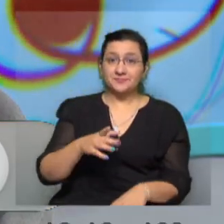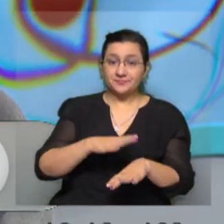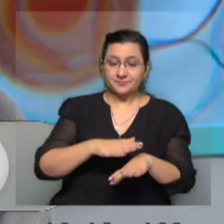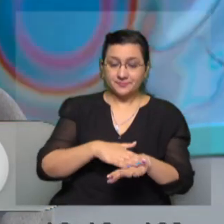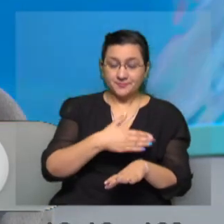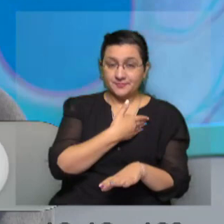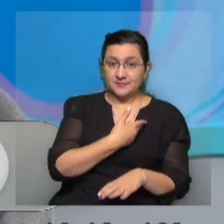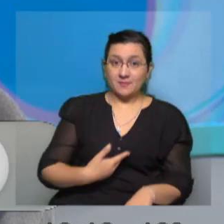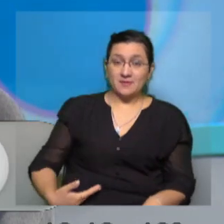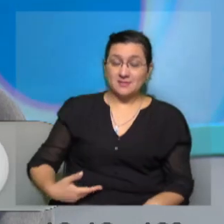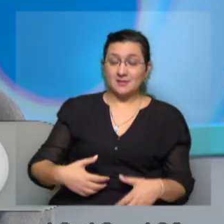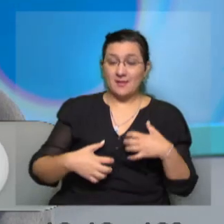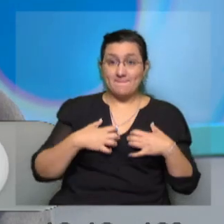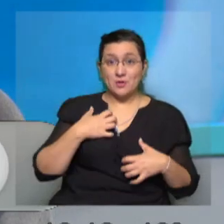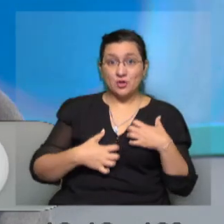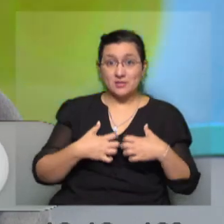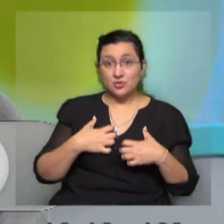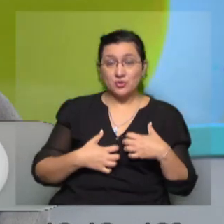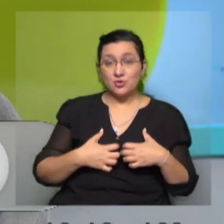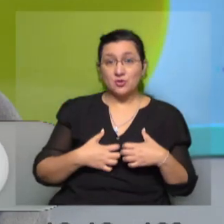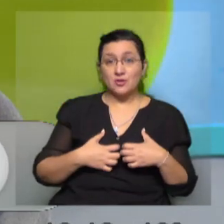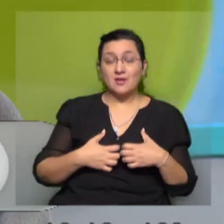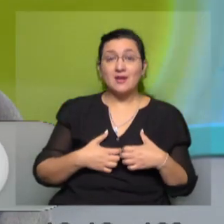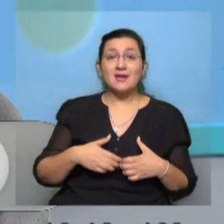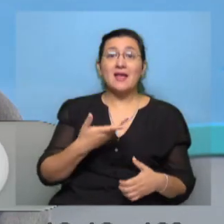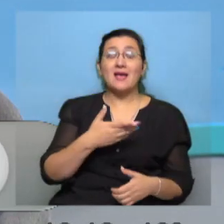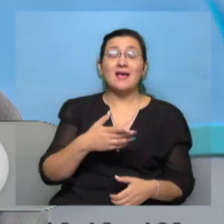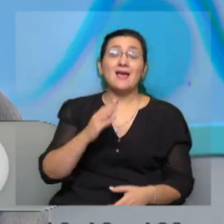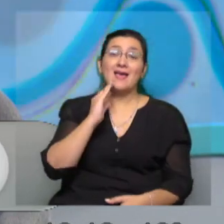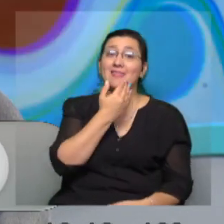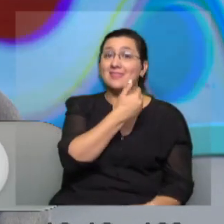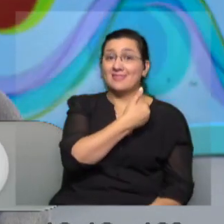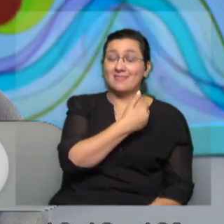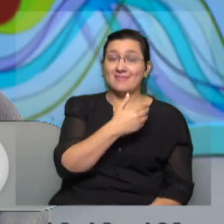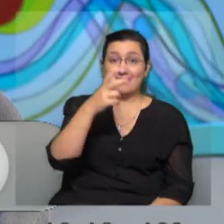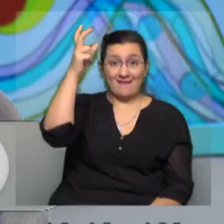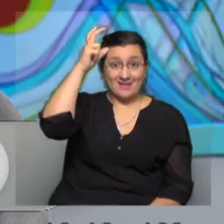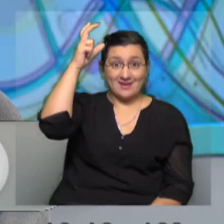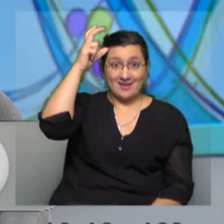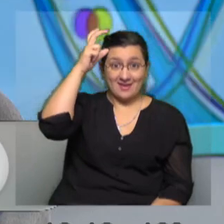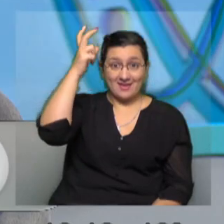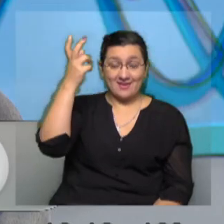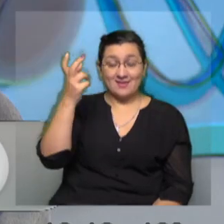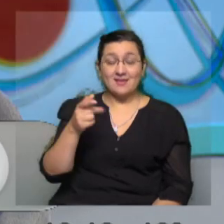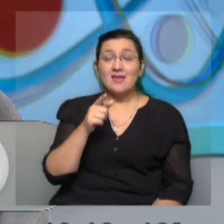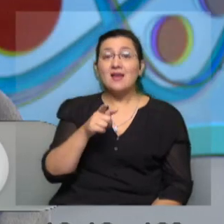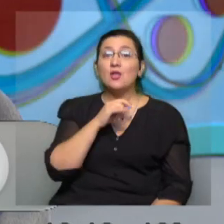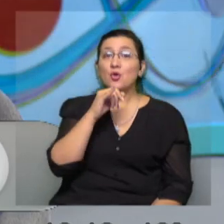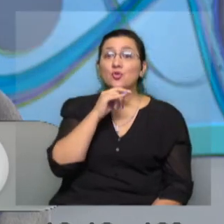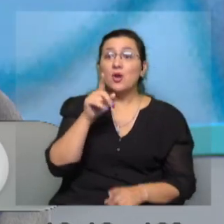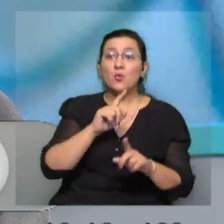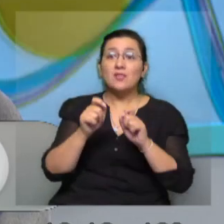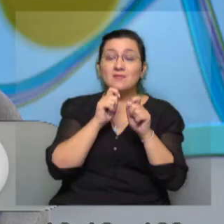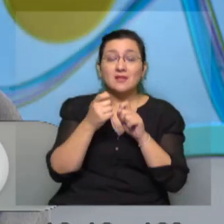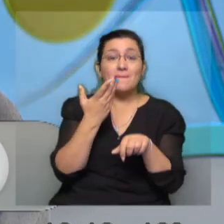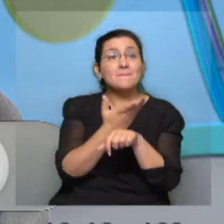presidente de Progreso era Tabaré Vázquez. Cuéntala, él mismo contó en alguna entrevista de que... había